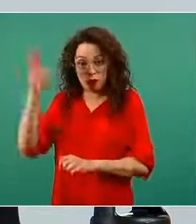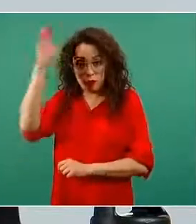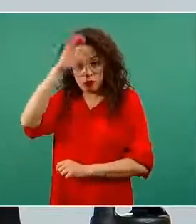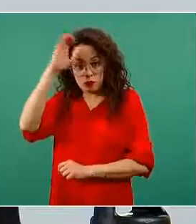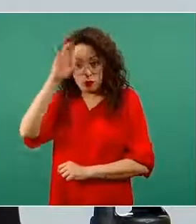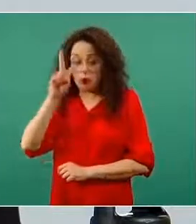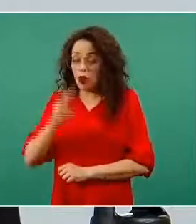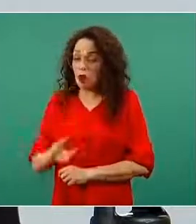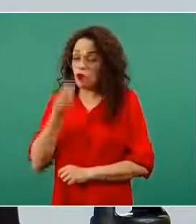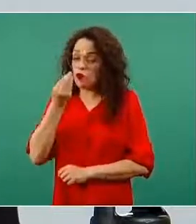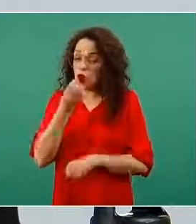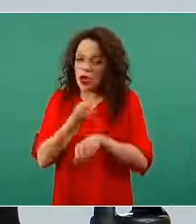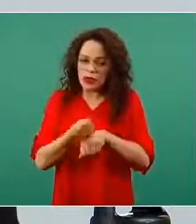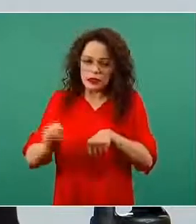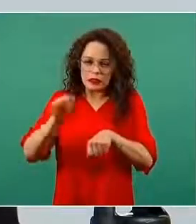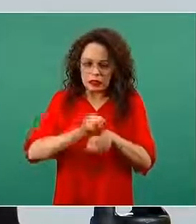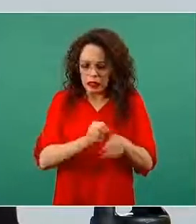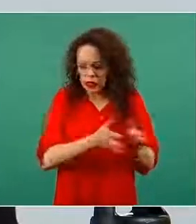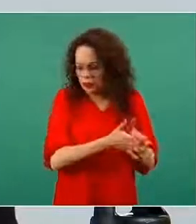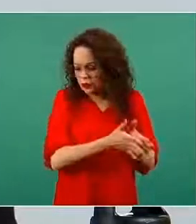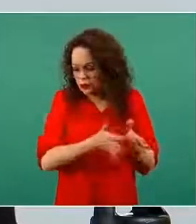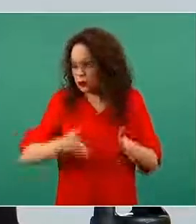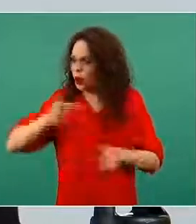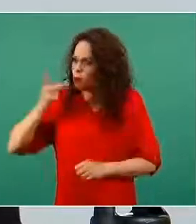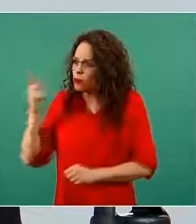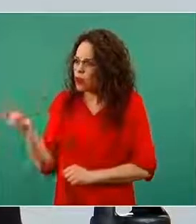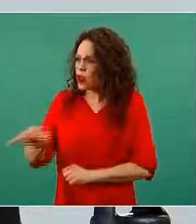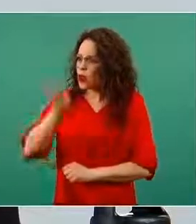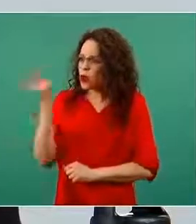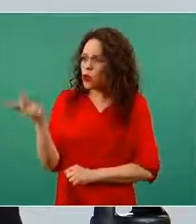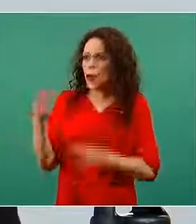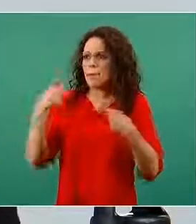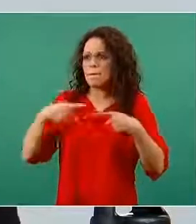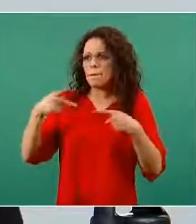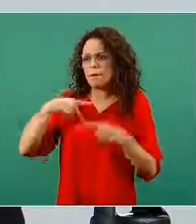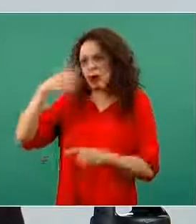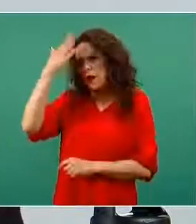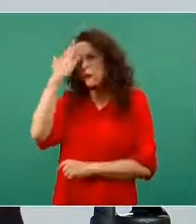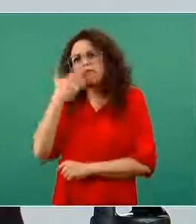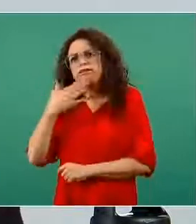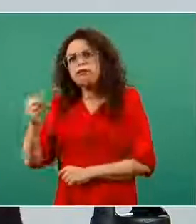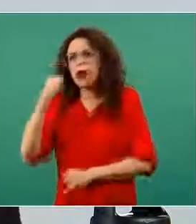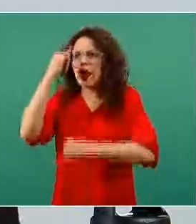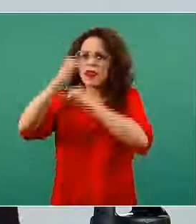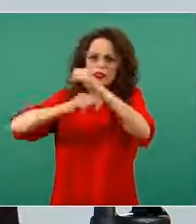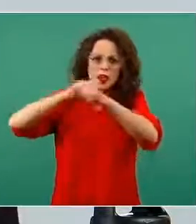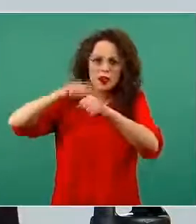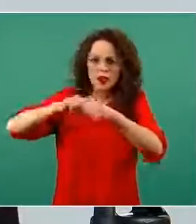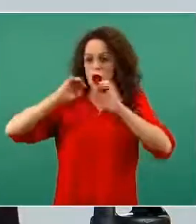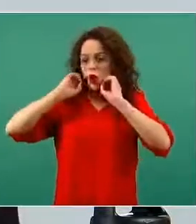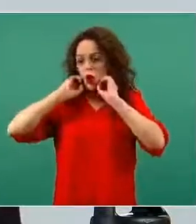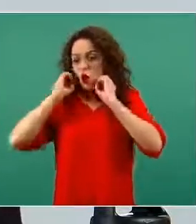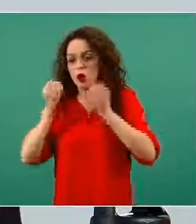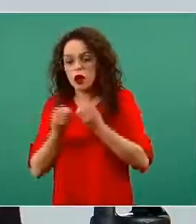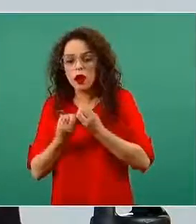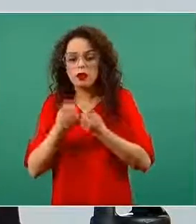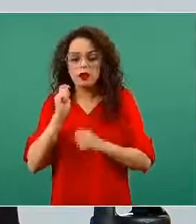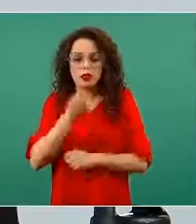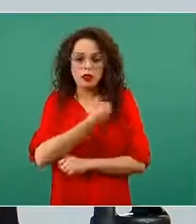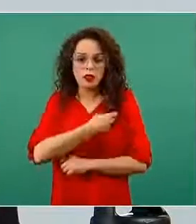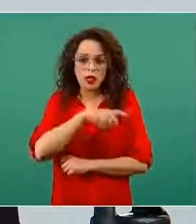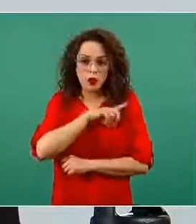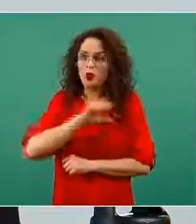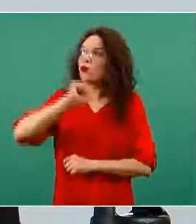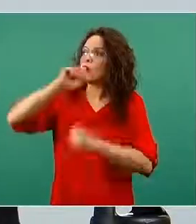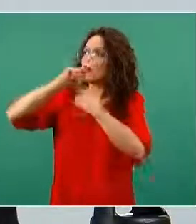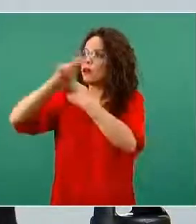hicieron consultas a expertos internacionales, tanto de organismos internacionales de salud pública, de